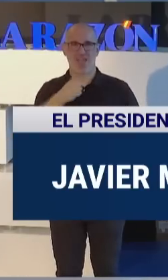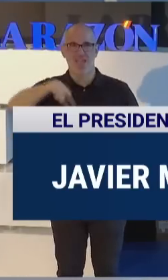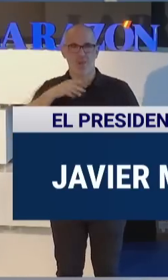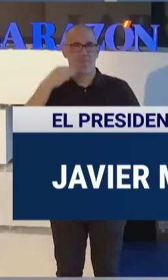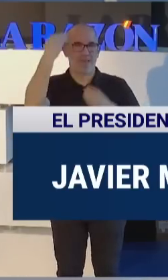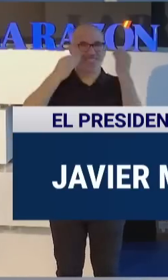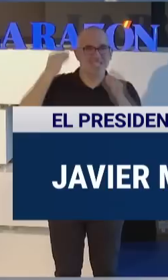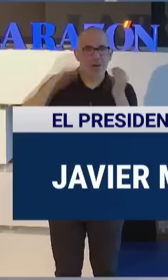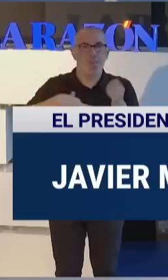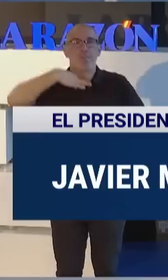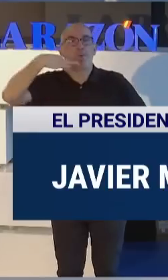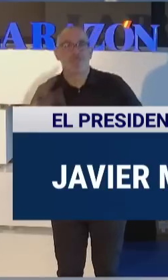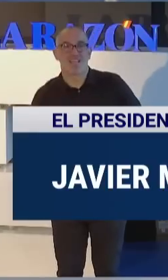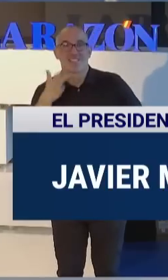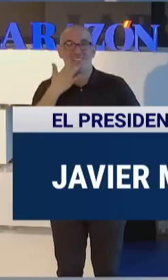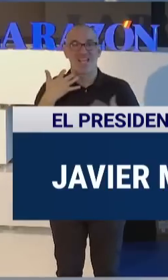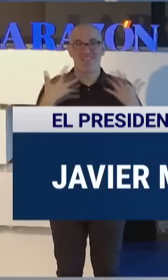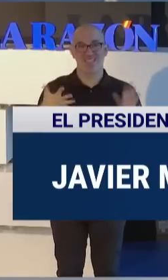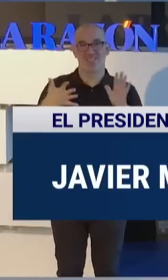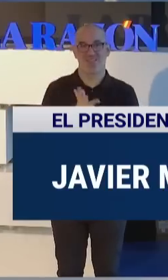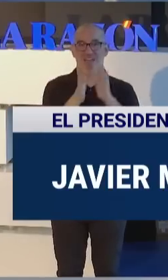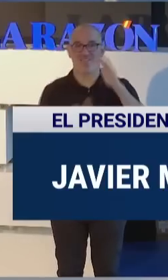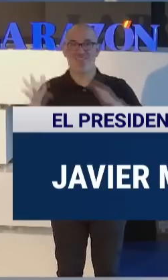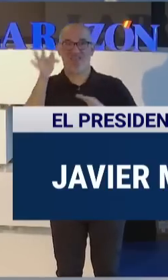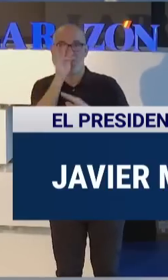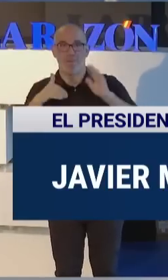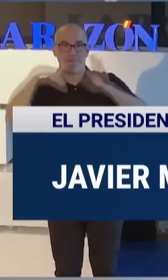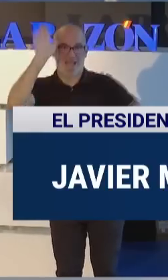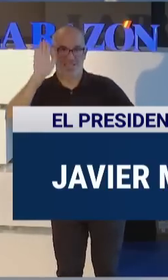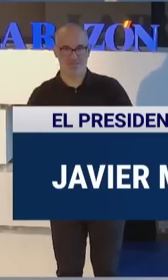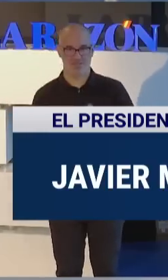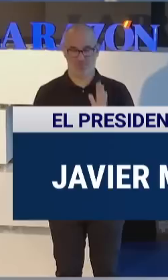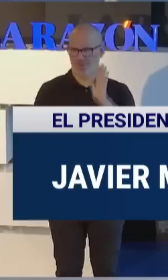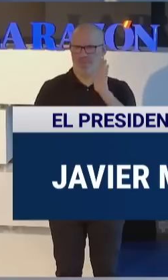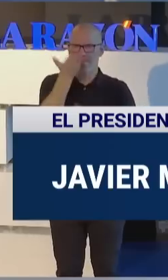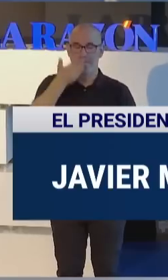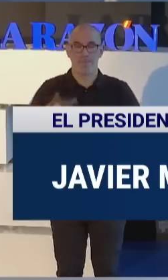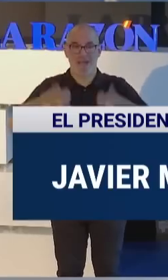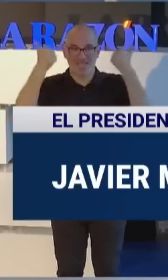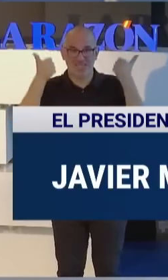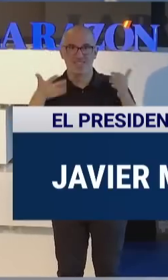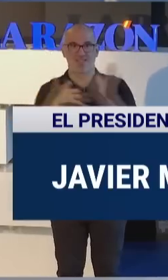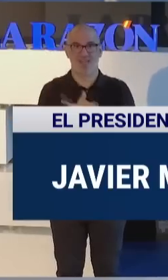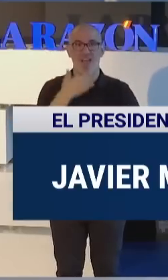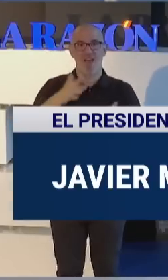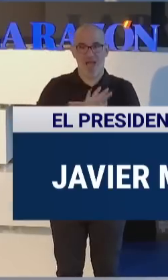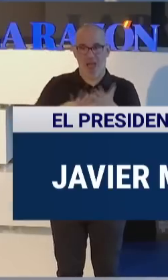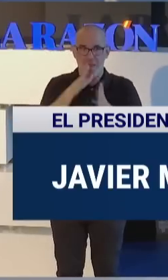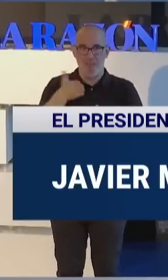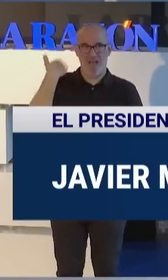hipótesis de que si salía bien, la inflación era más alta que la que hemos tenido. Y son lo mismo que ahora hablan de atraso cambiario.